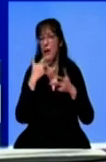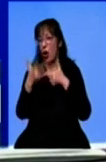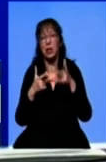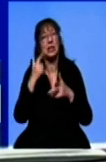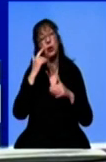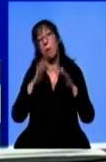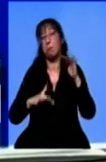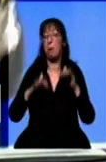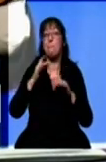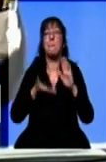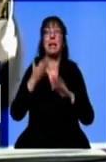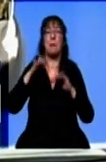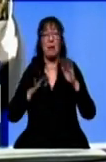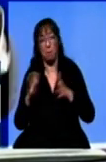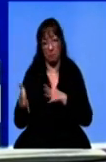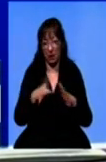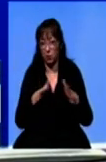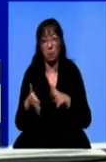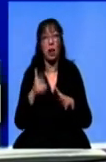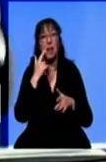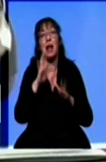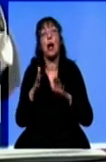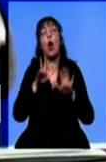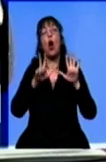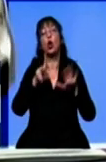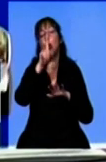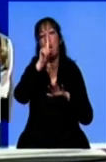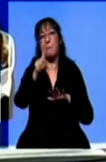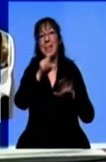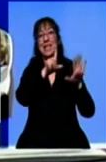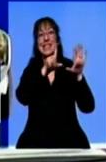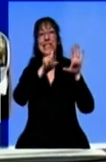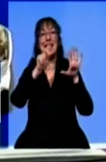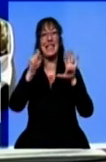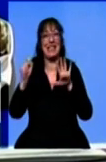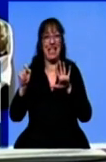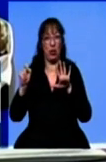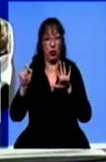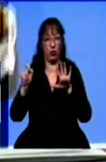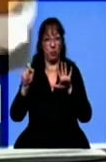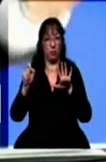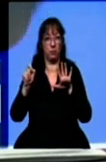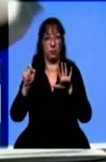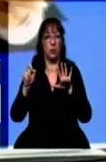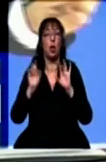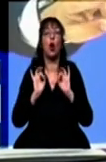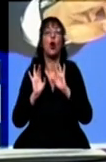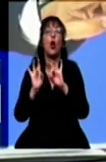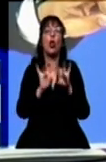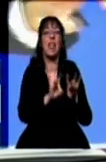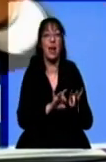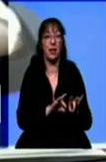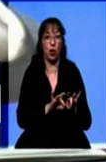son relativas tendríamos que entender el entorno de 8.700 contagios